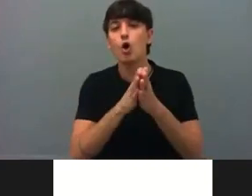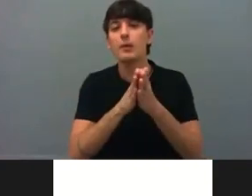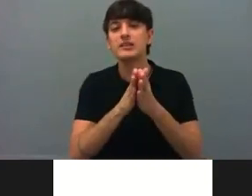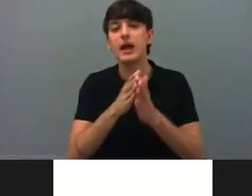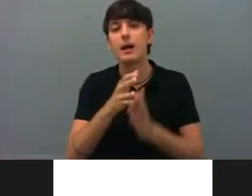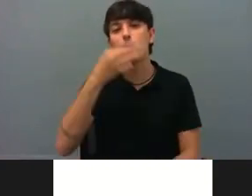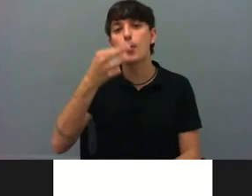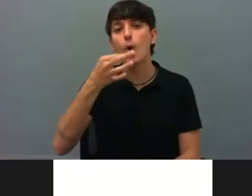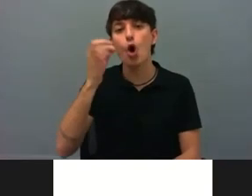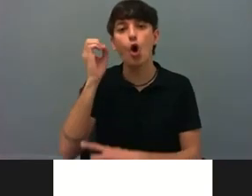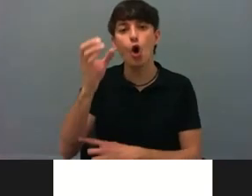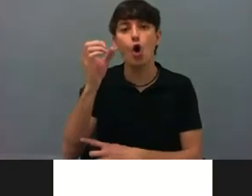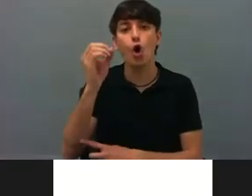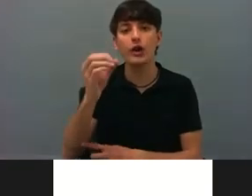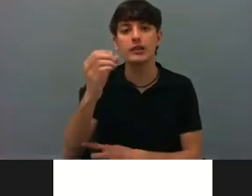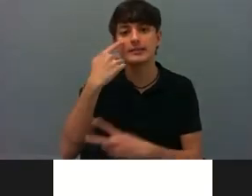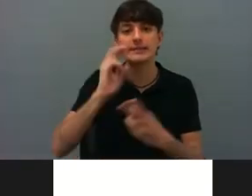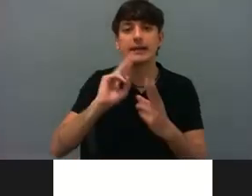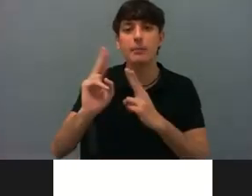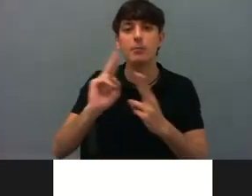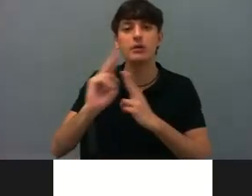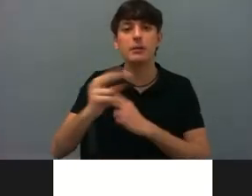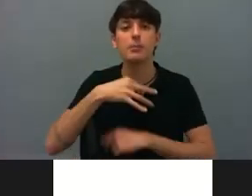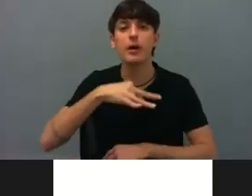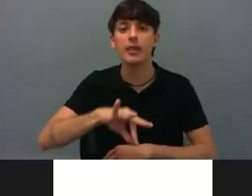ponente puedan daros respuesta.